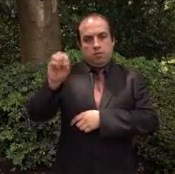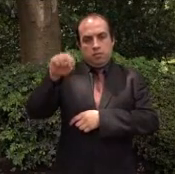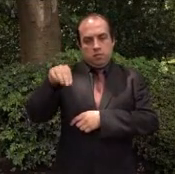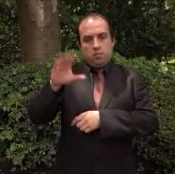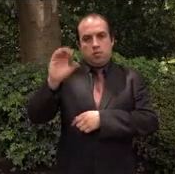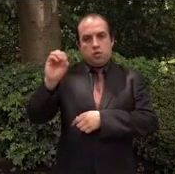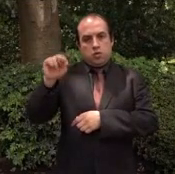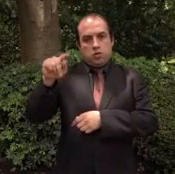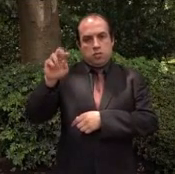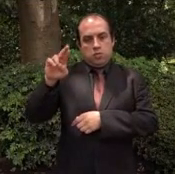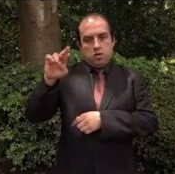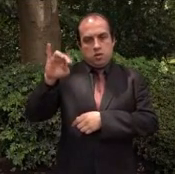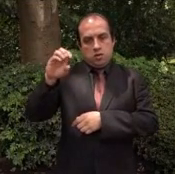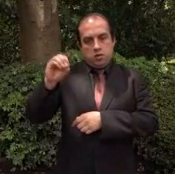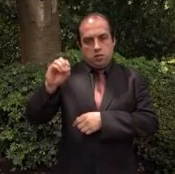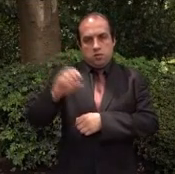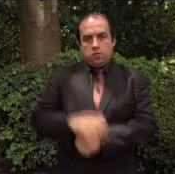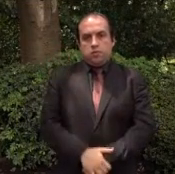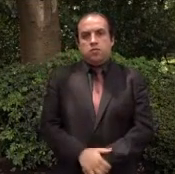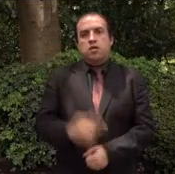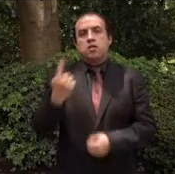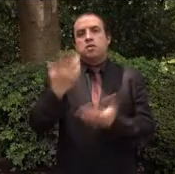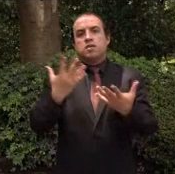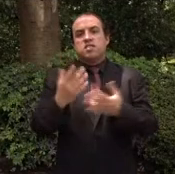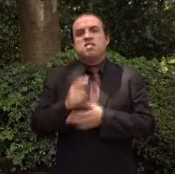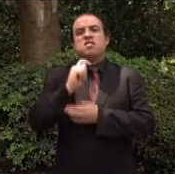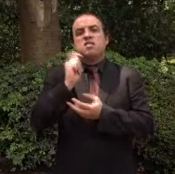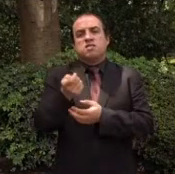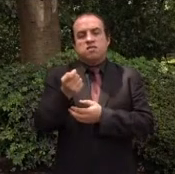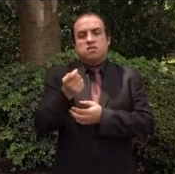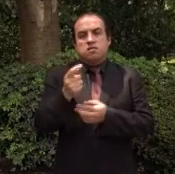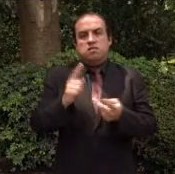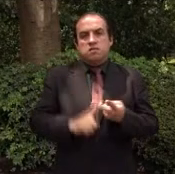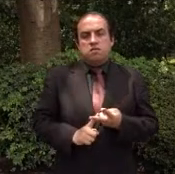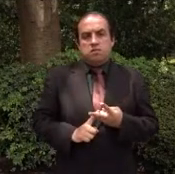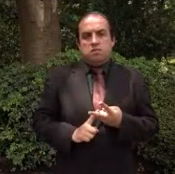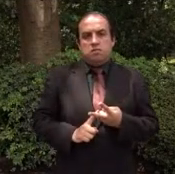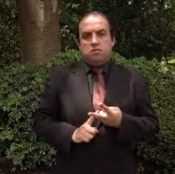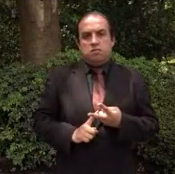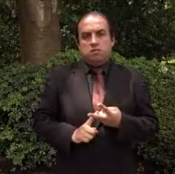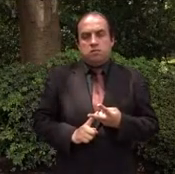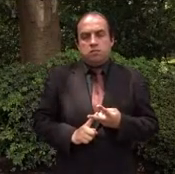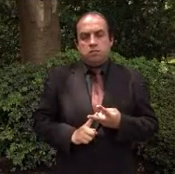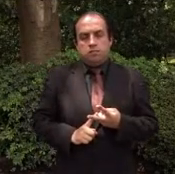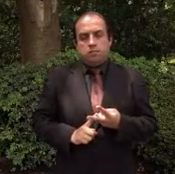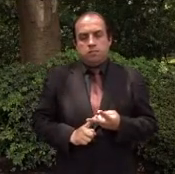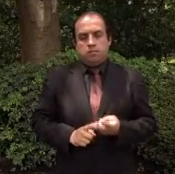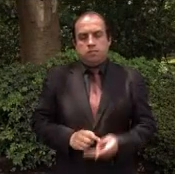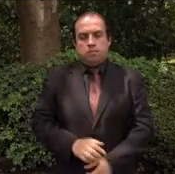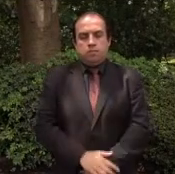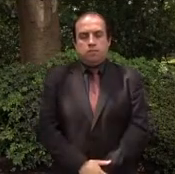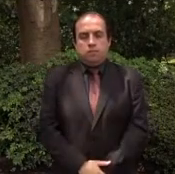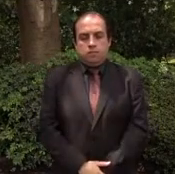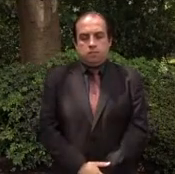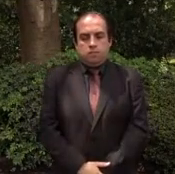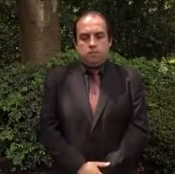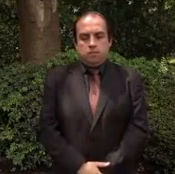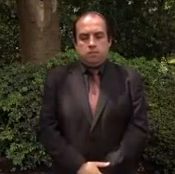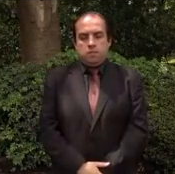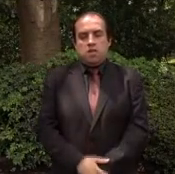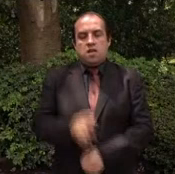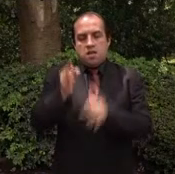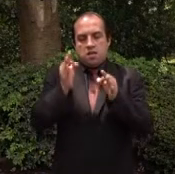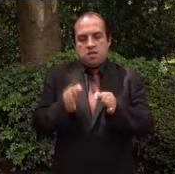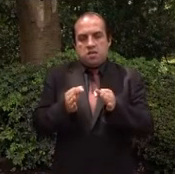está el actual jardín botánico, ¿qué implicará con el jardín y con los árboles que hay allí? ¿Y exactamente en qué área y de